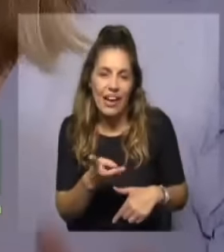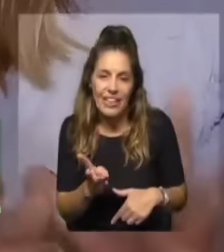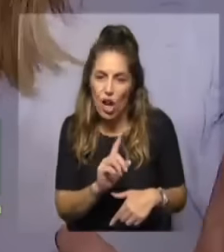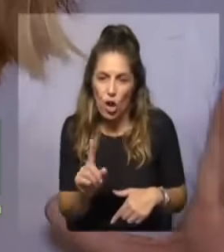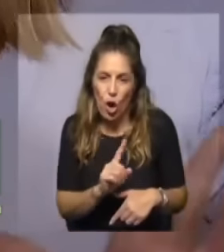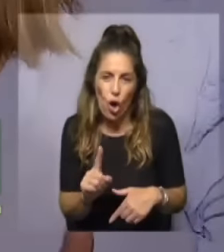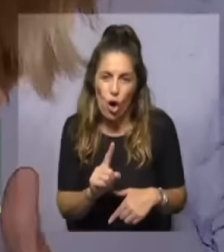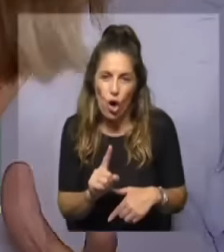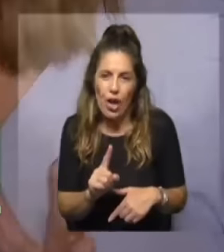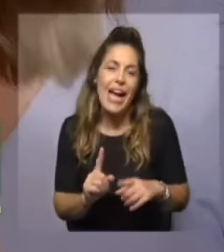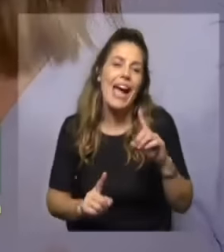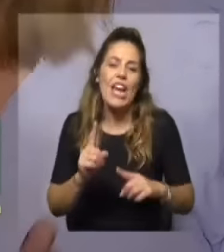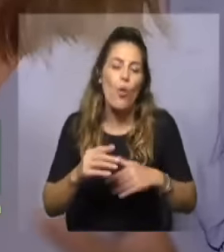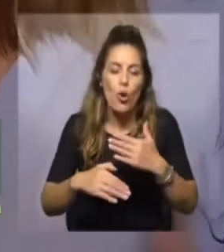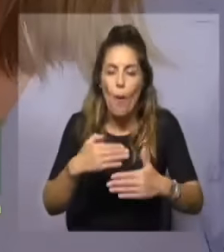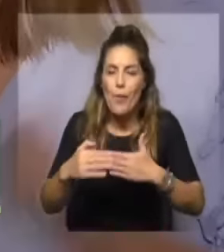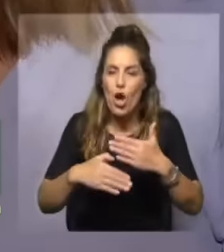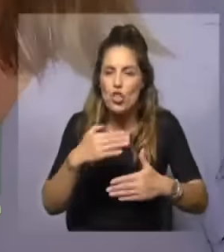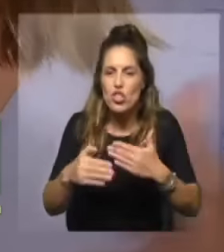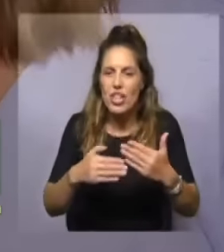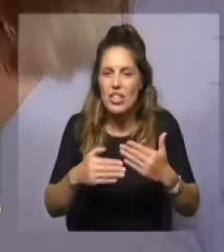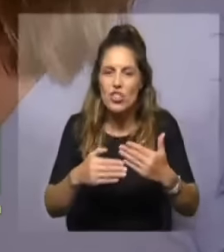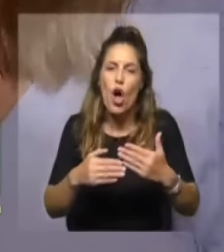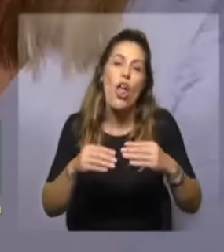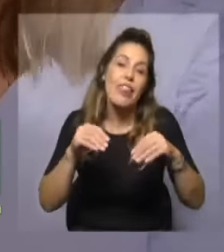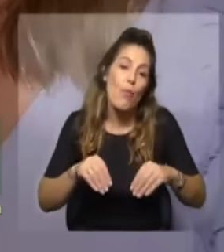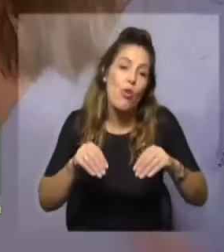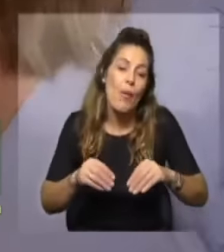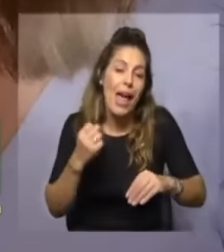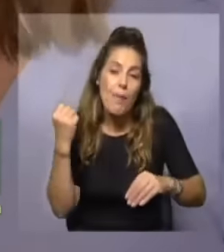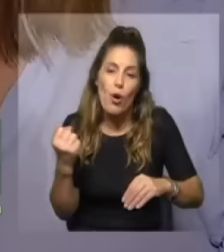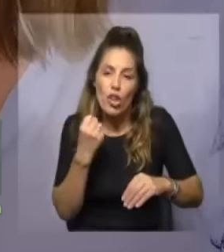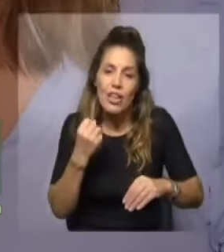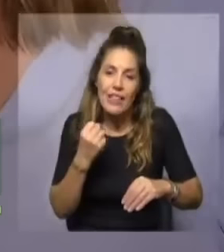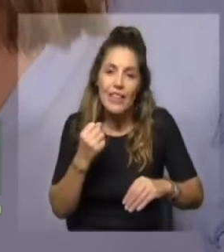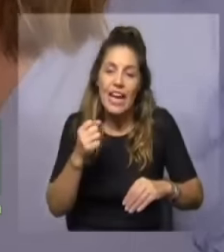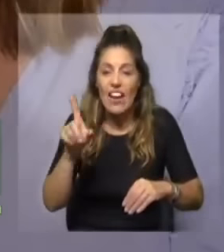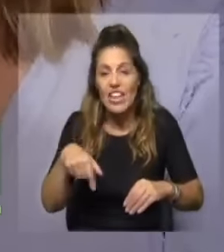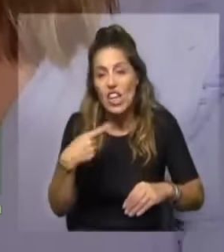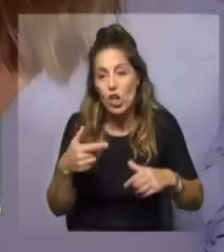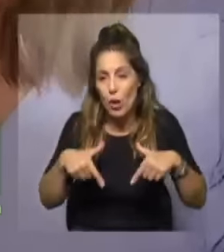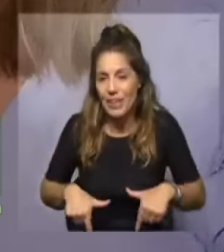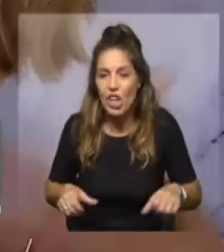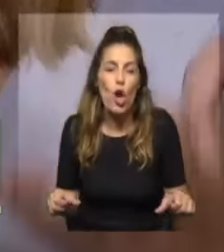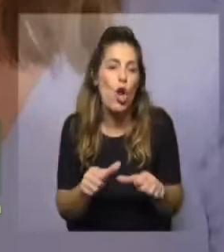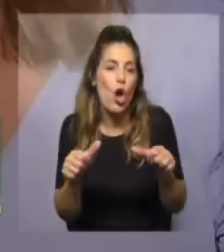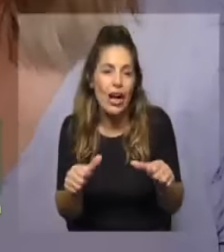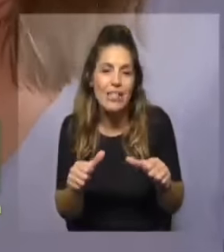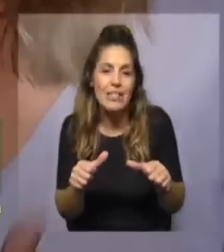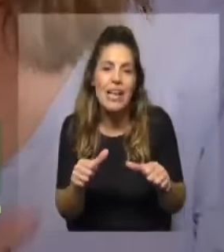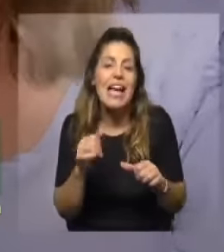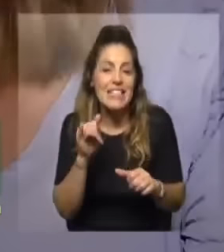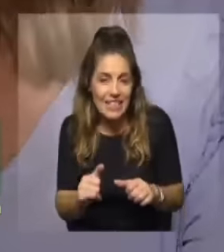realidad en algunos procesos de de vulnerabilidad importante que vienen por otros ministerio vos lo que hacés es si tenés